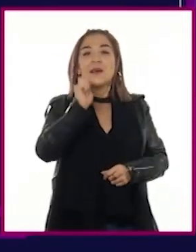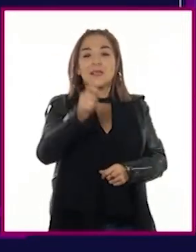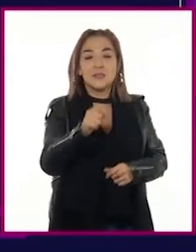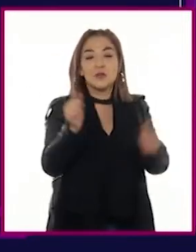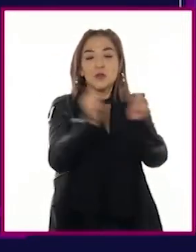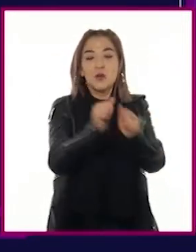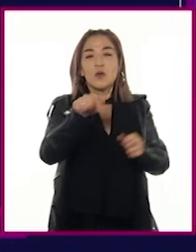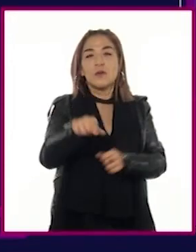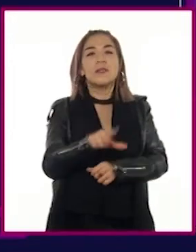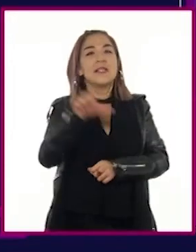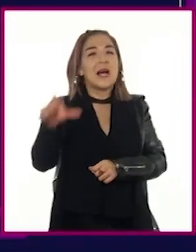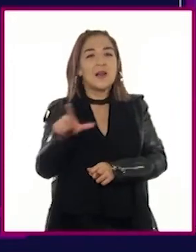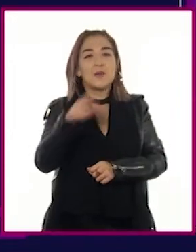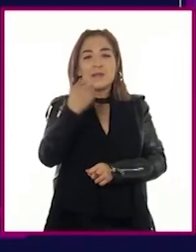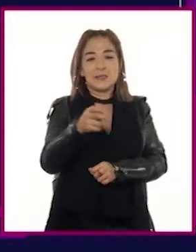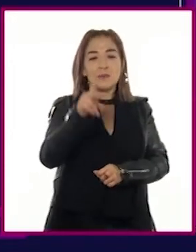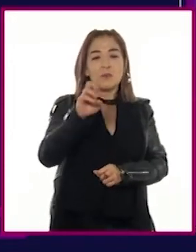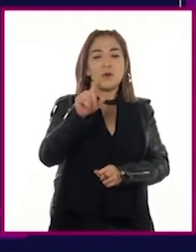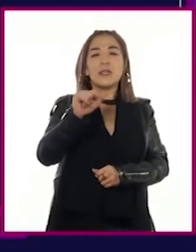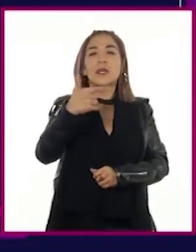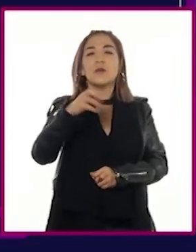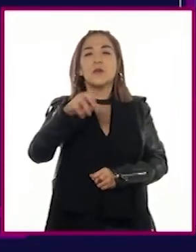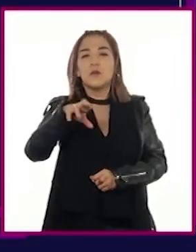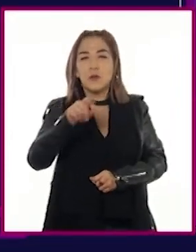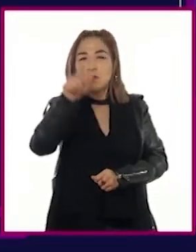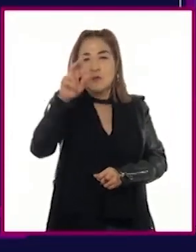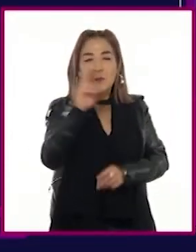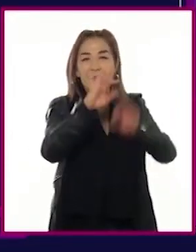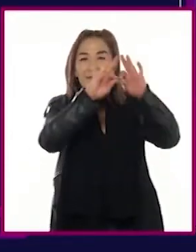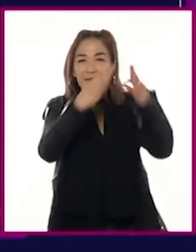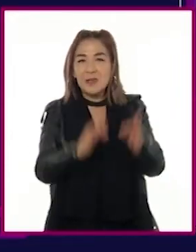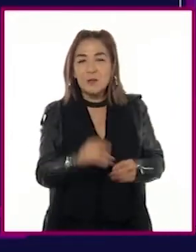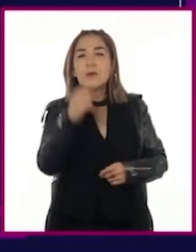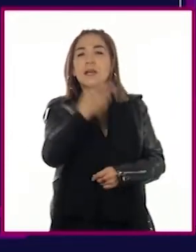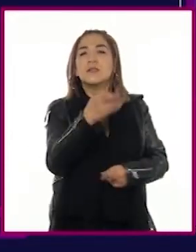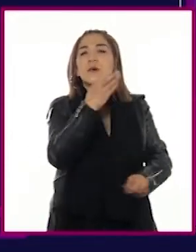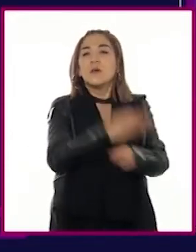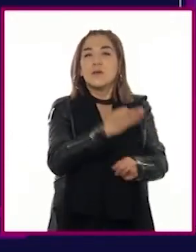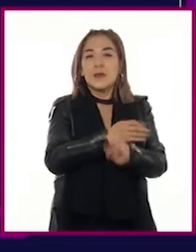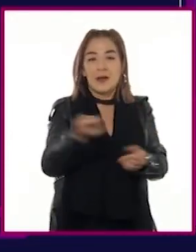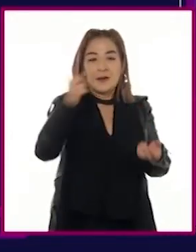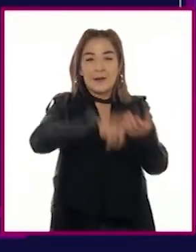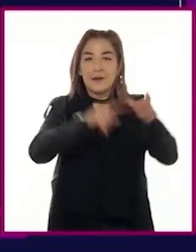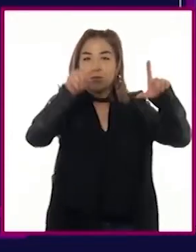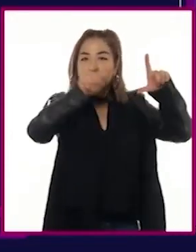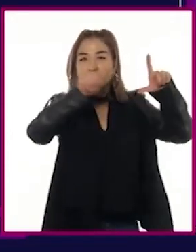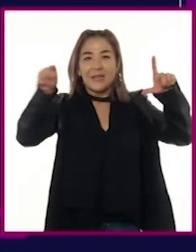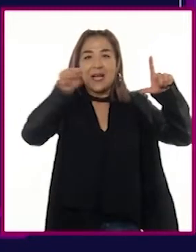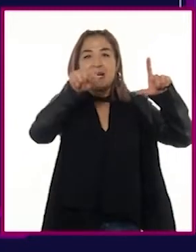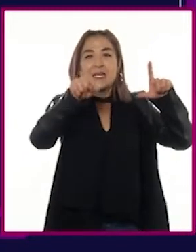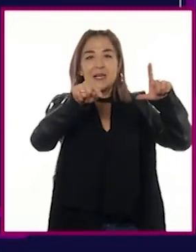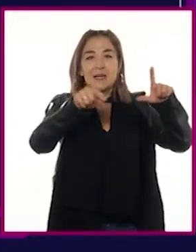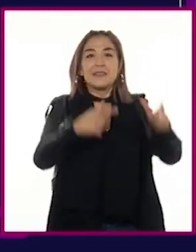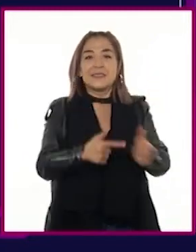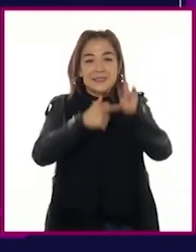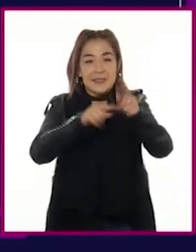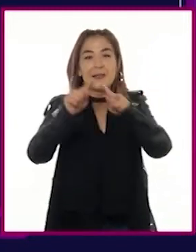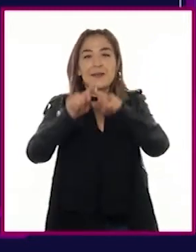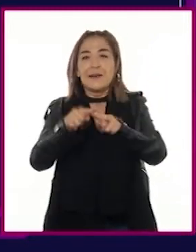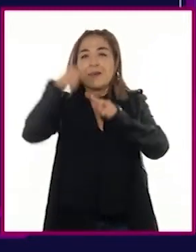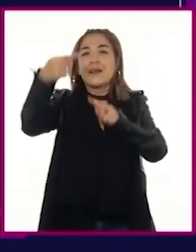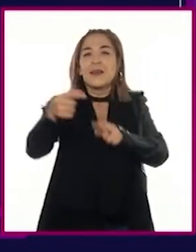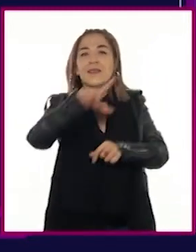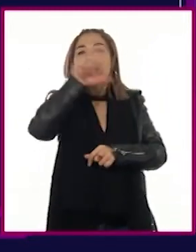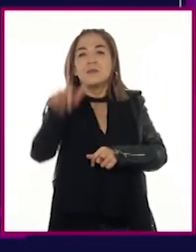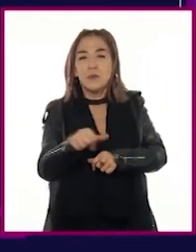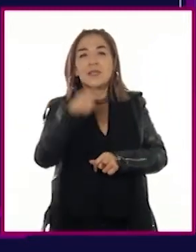el lado del polígono. Del mismo modo, se aprecia que en este caso el radio de la circunferencia circunscrita es a su vez